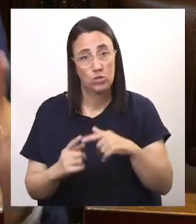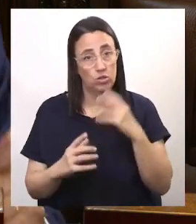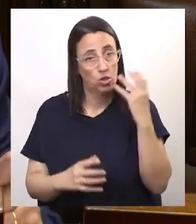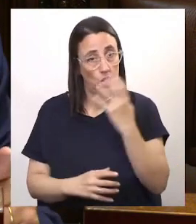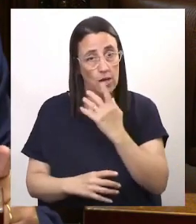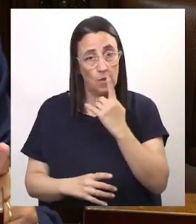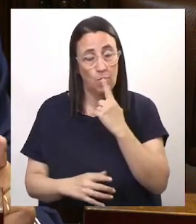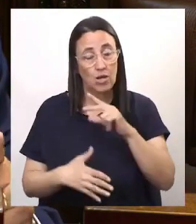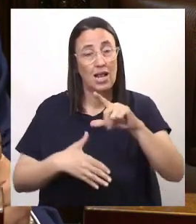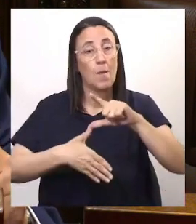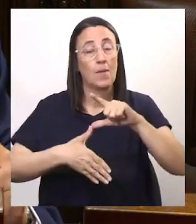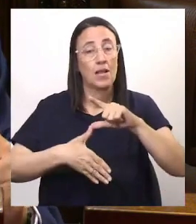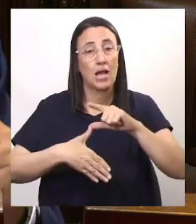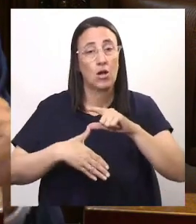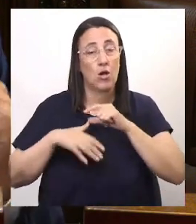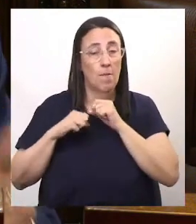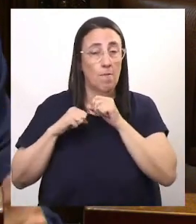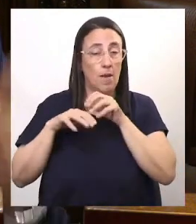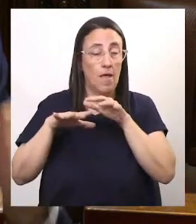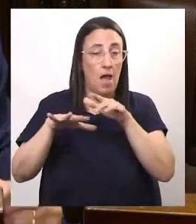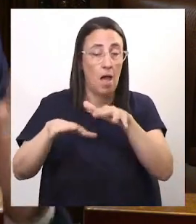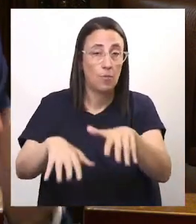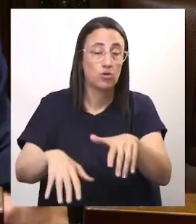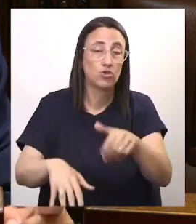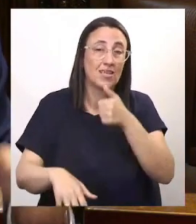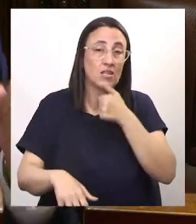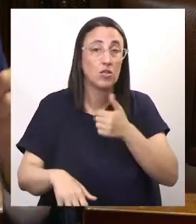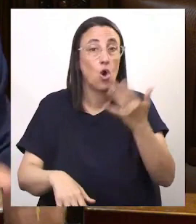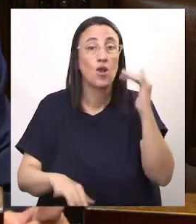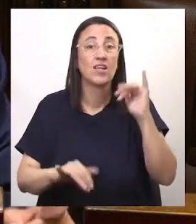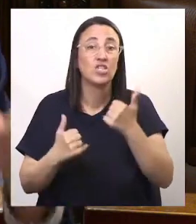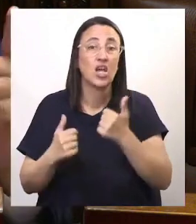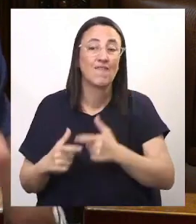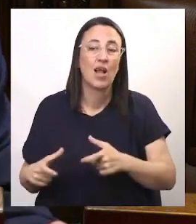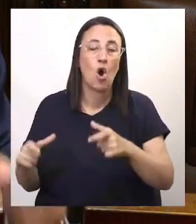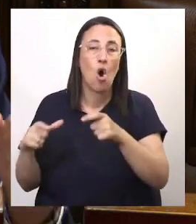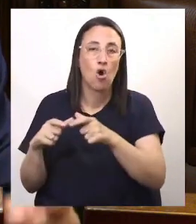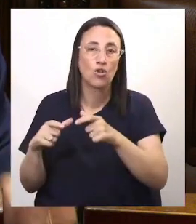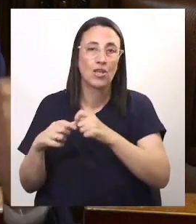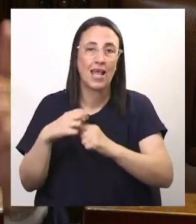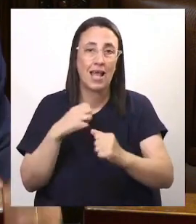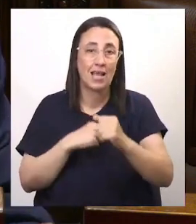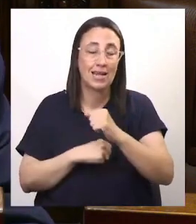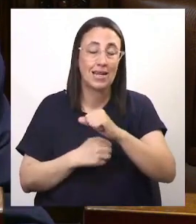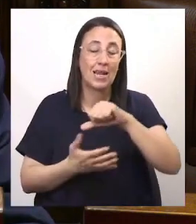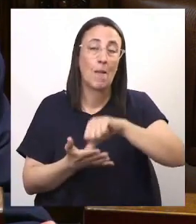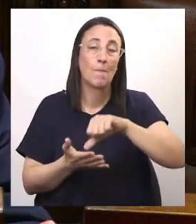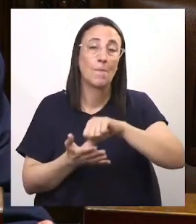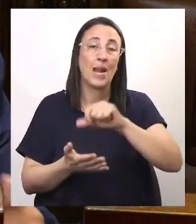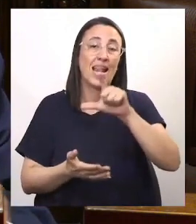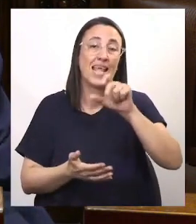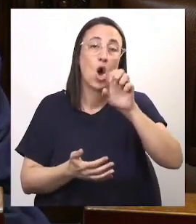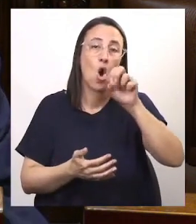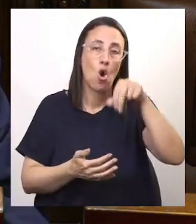solemos ignorar nuestra historia, nos dice que ya había cortes en León en el